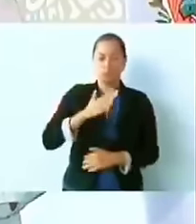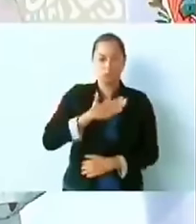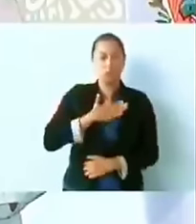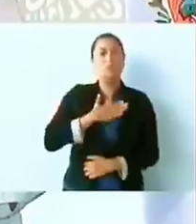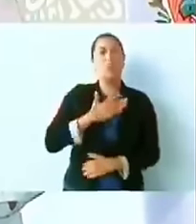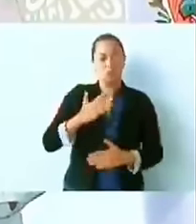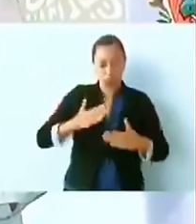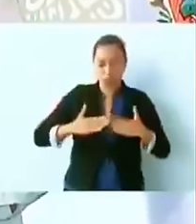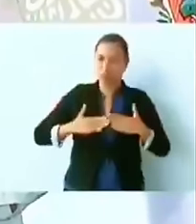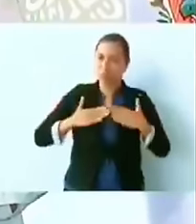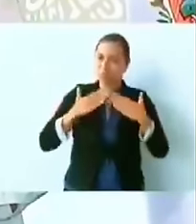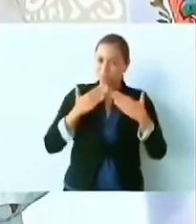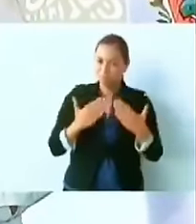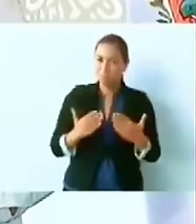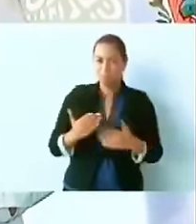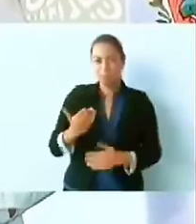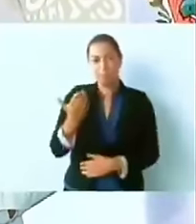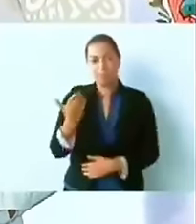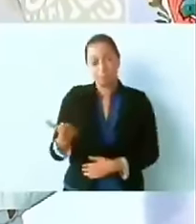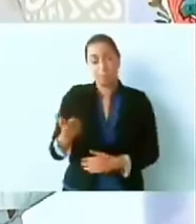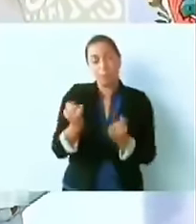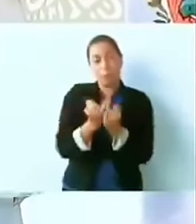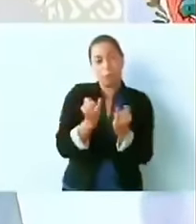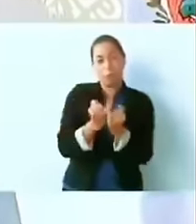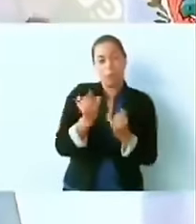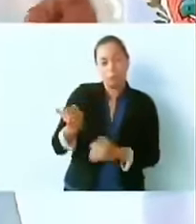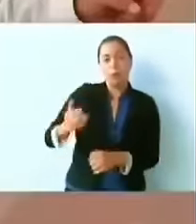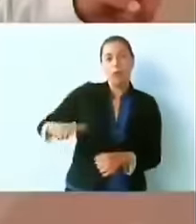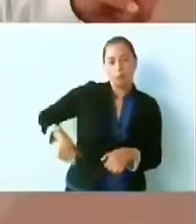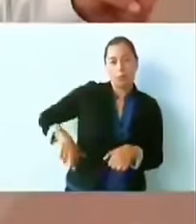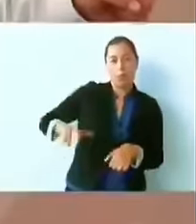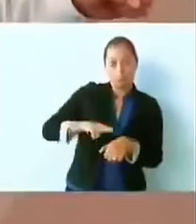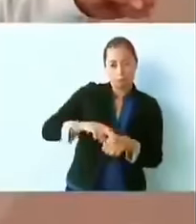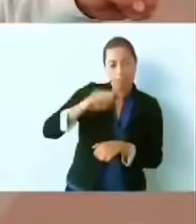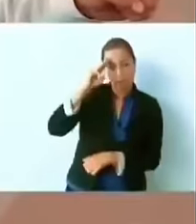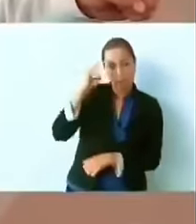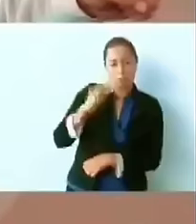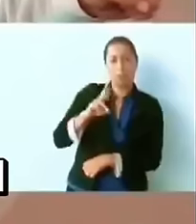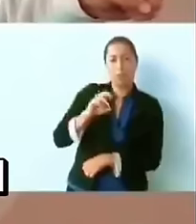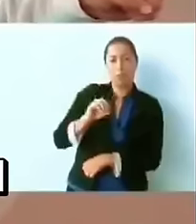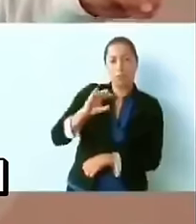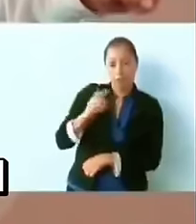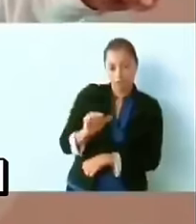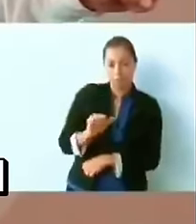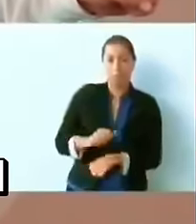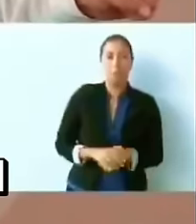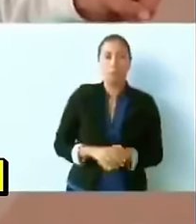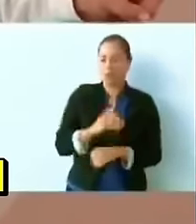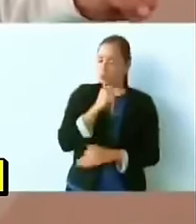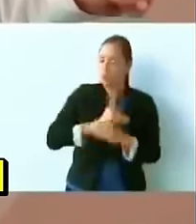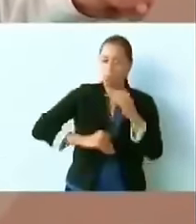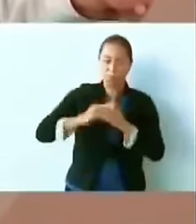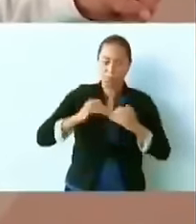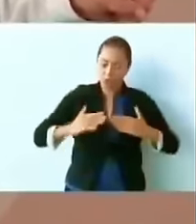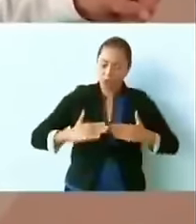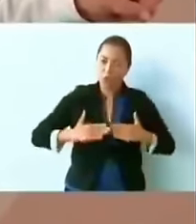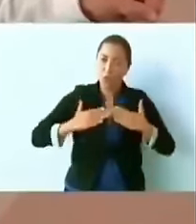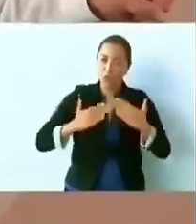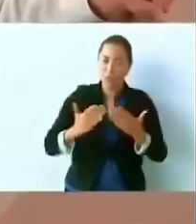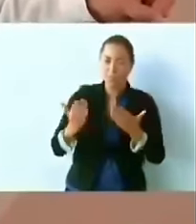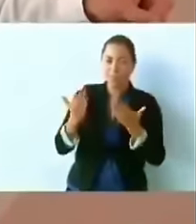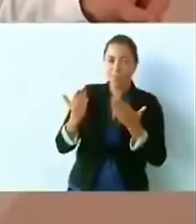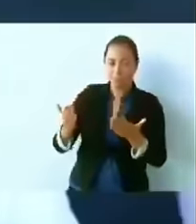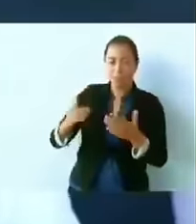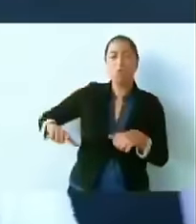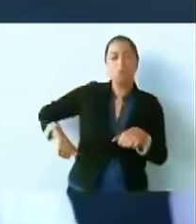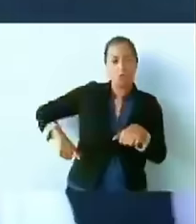confianza al maestro Rocha. Toda la confianza al gobernador Rubén Rocha